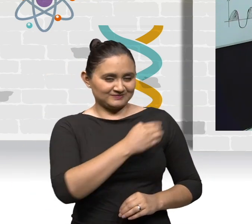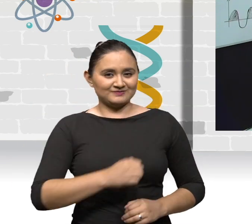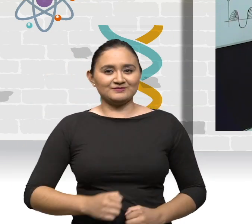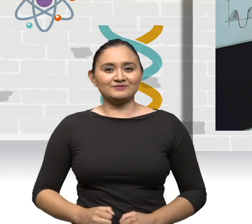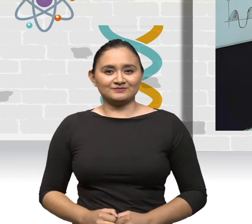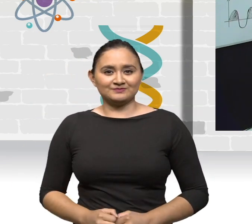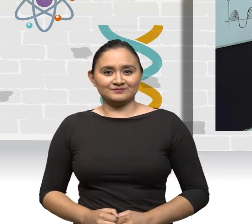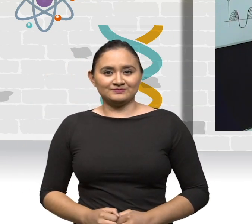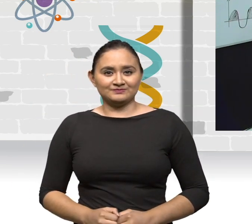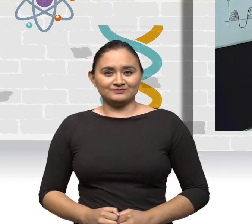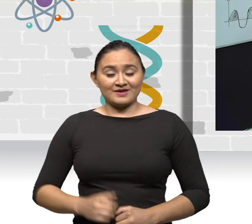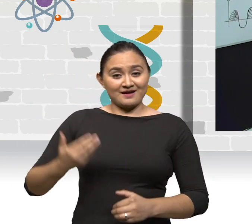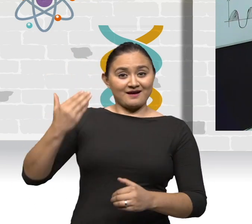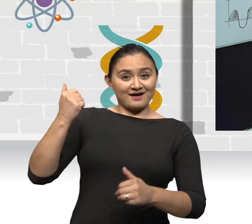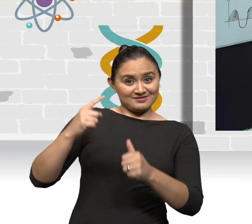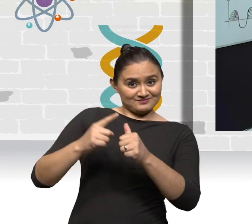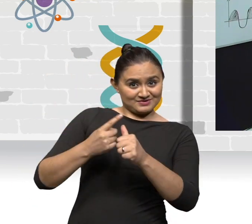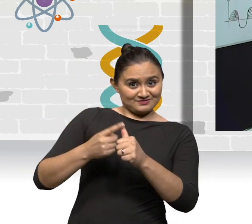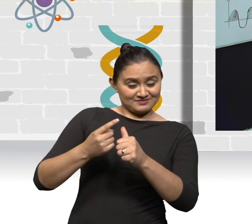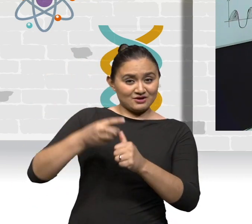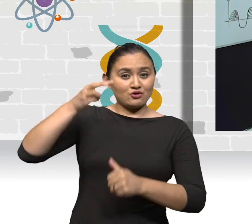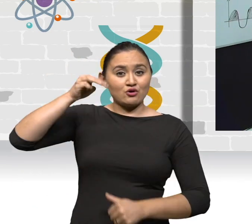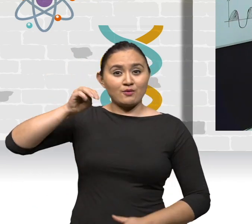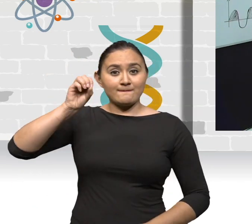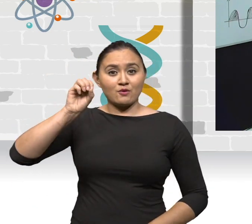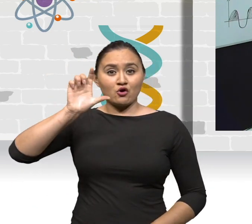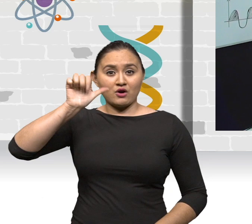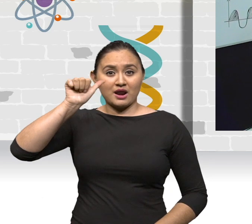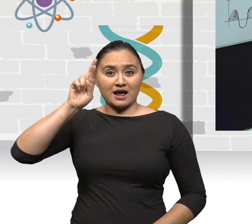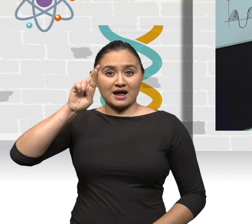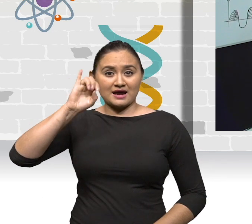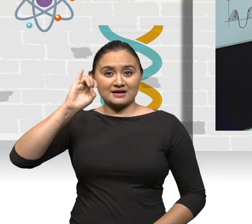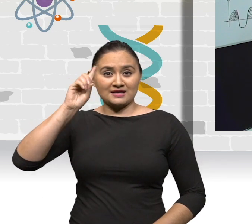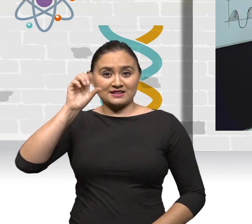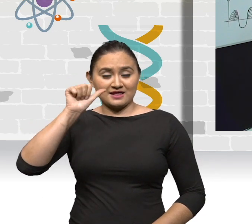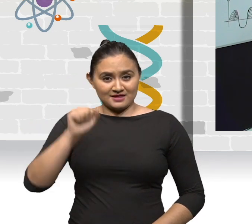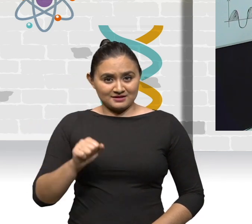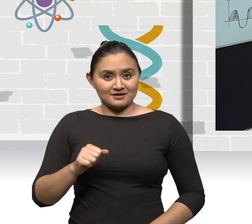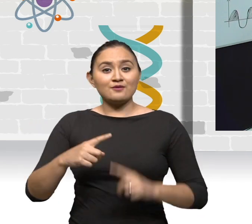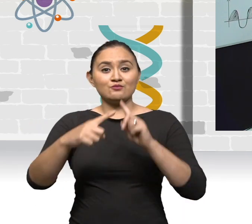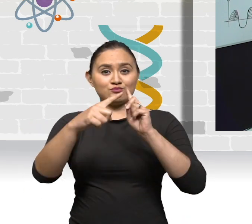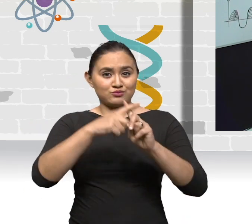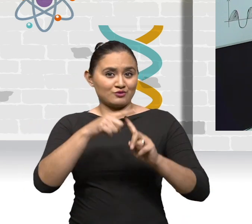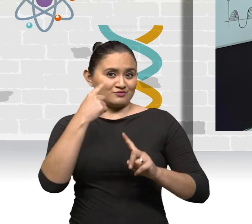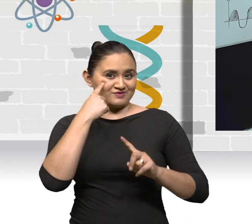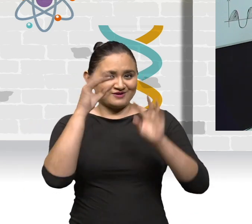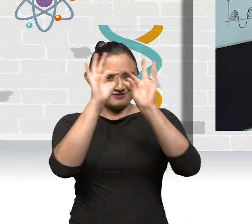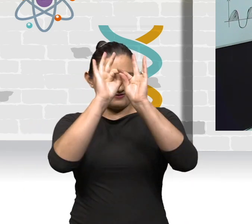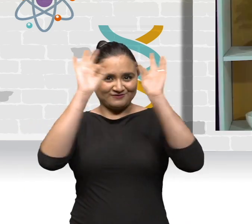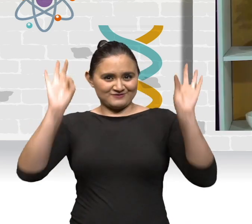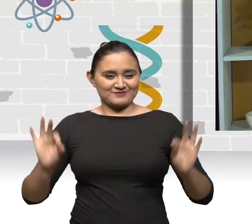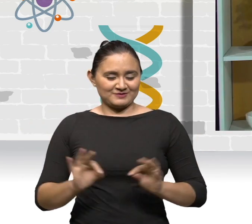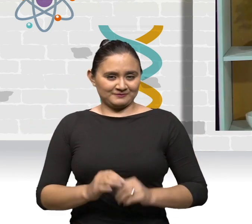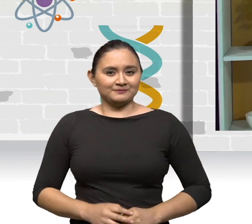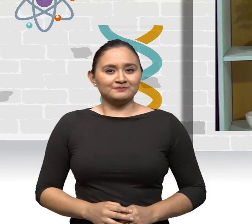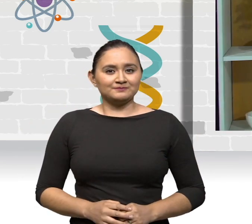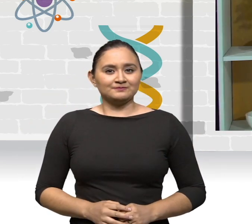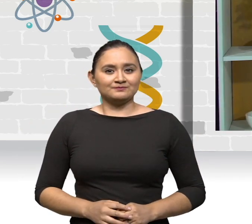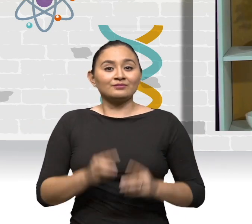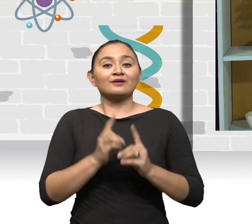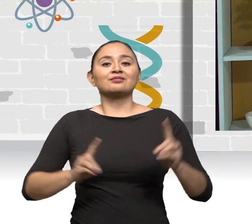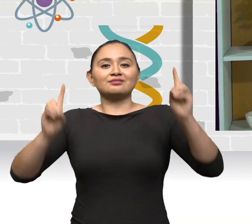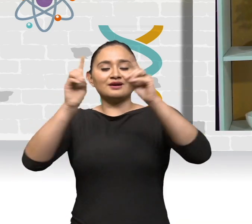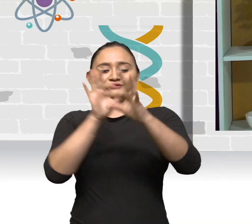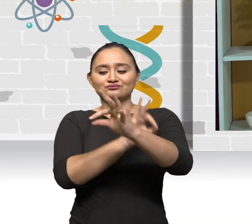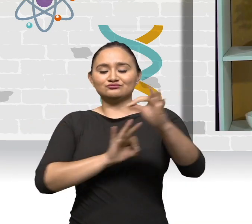se puede concluir que la molaridad inicial por el volumen inicial es igual a la molaridad final por el volumen final. Si